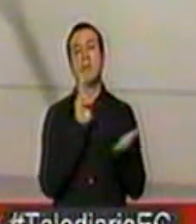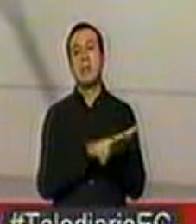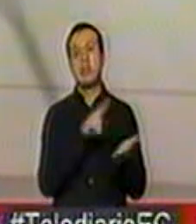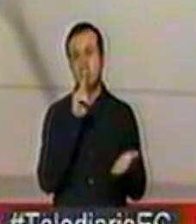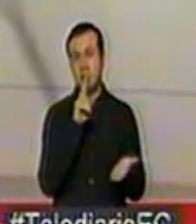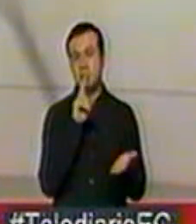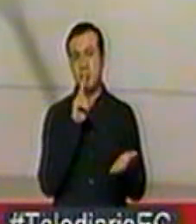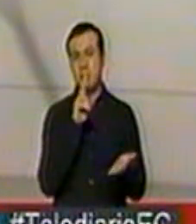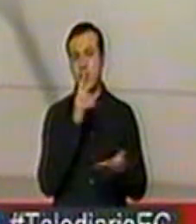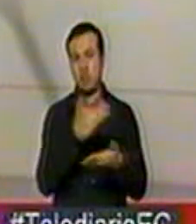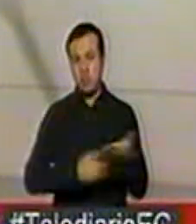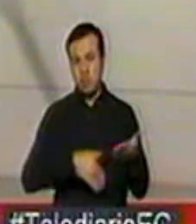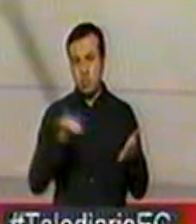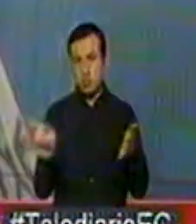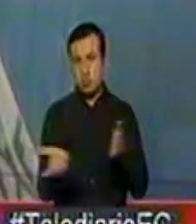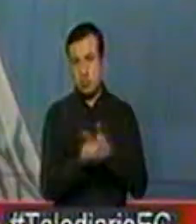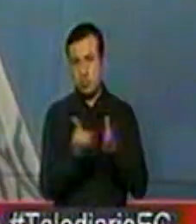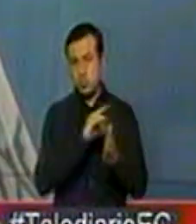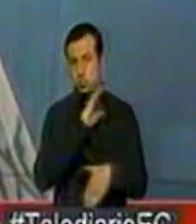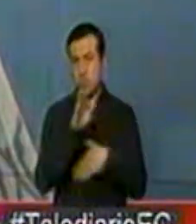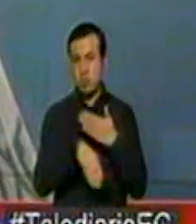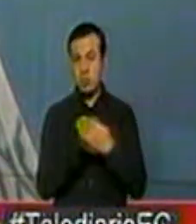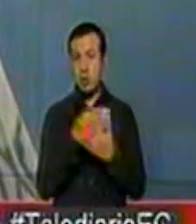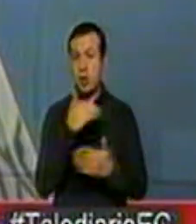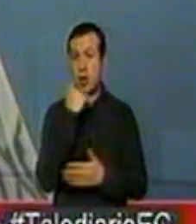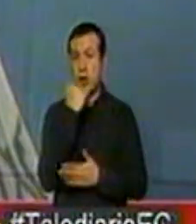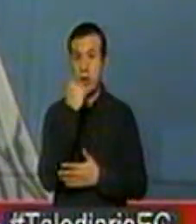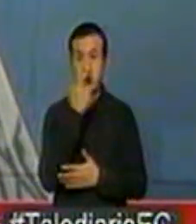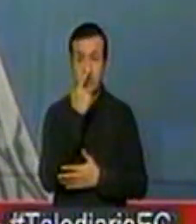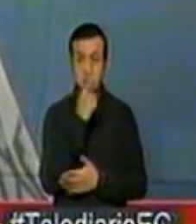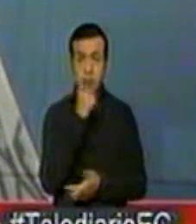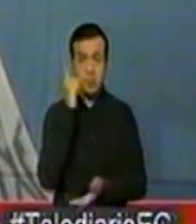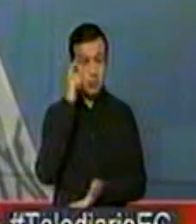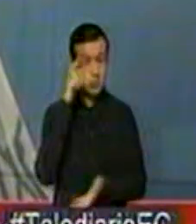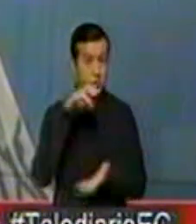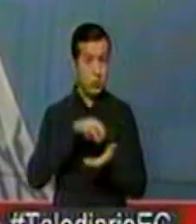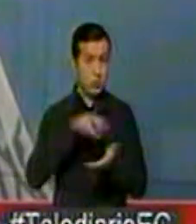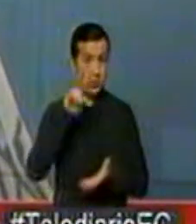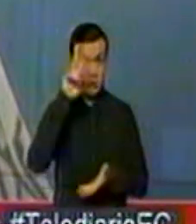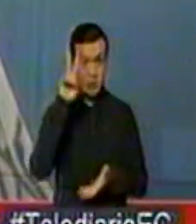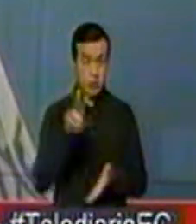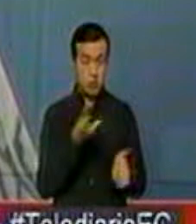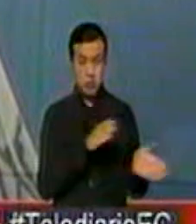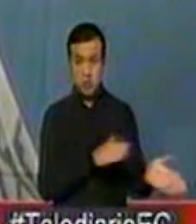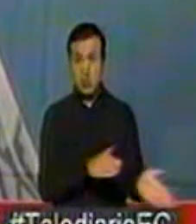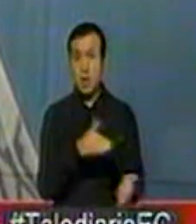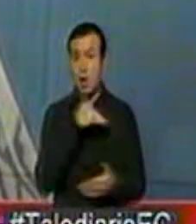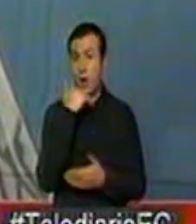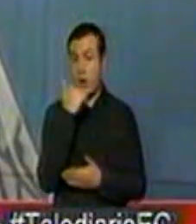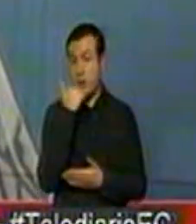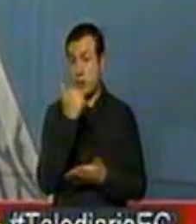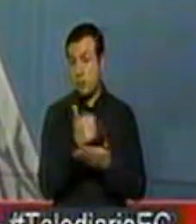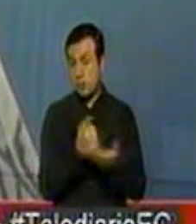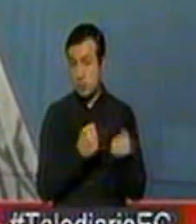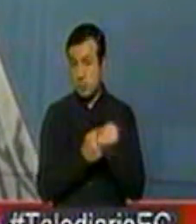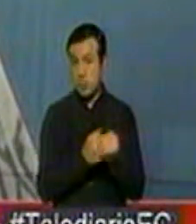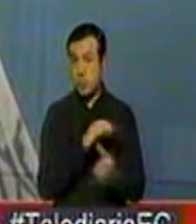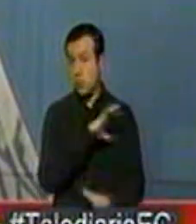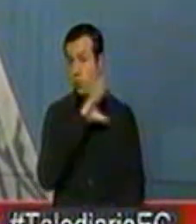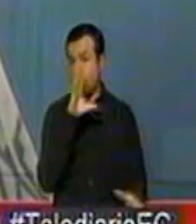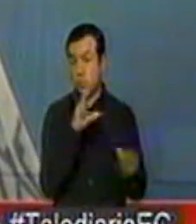subir los documentos que se requieren. ¿Ya todo esto, hay algún interés también del gobierno venezolano por facilitar toda